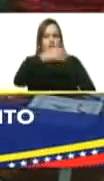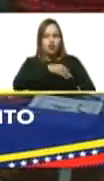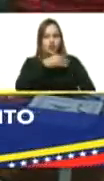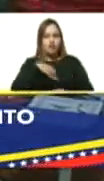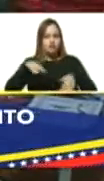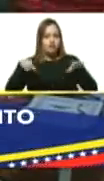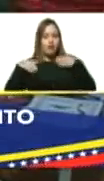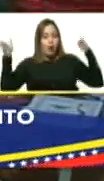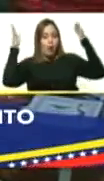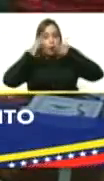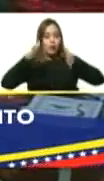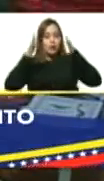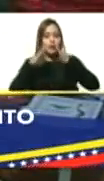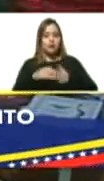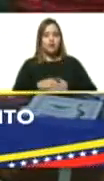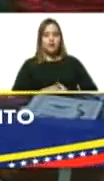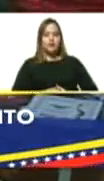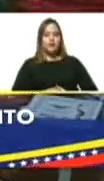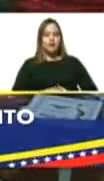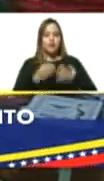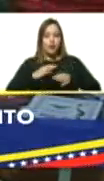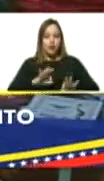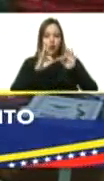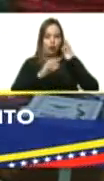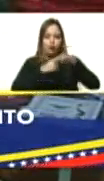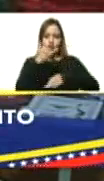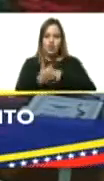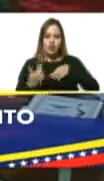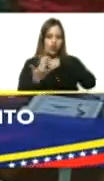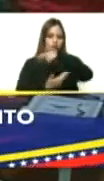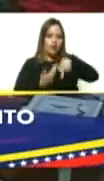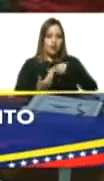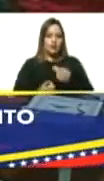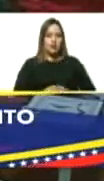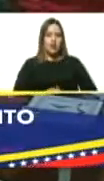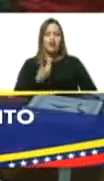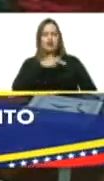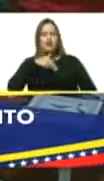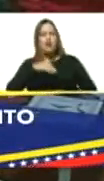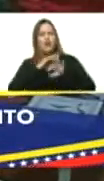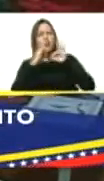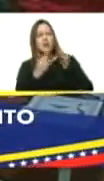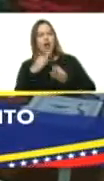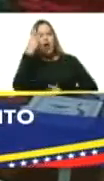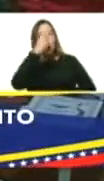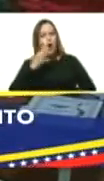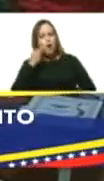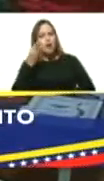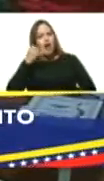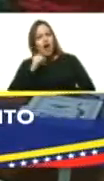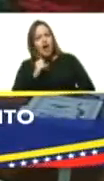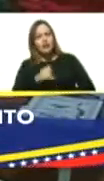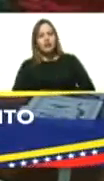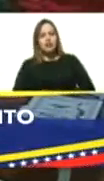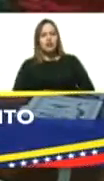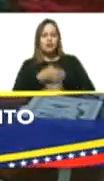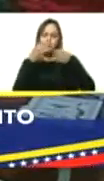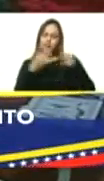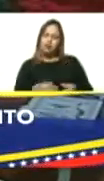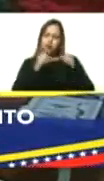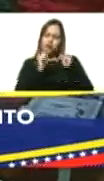orientaciones e instrucciones, específicamente el proyecto revolucionario. Somos una familia joven, aguerrida, que ha apostado con una firme